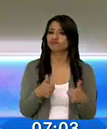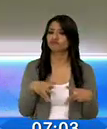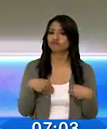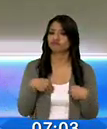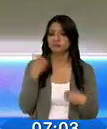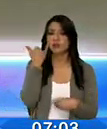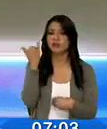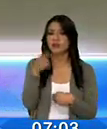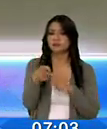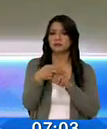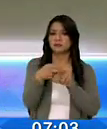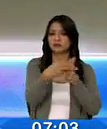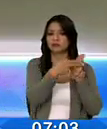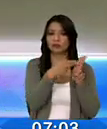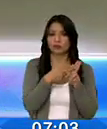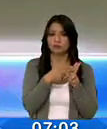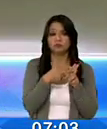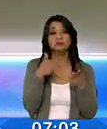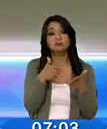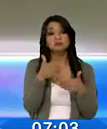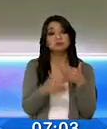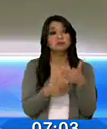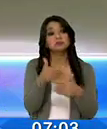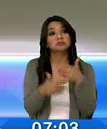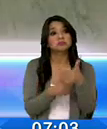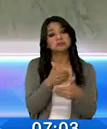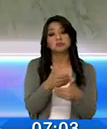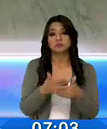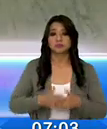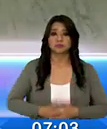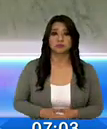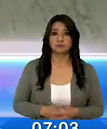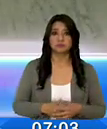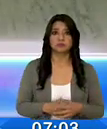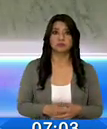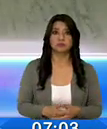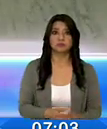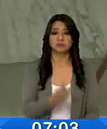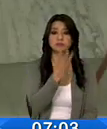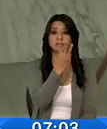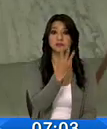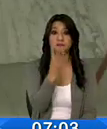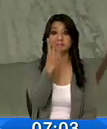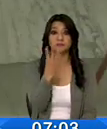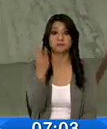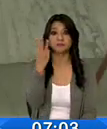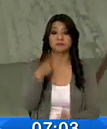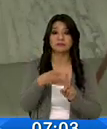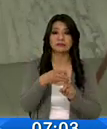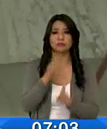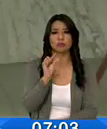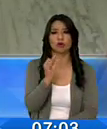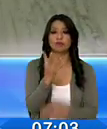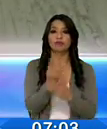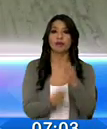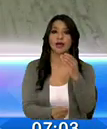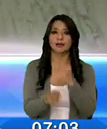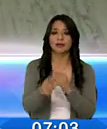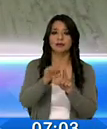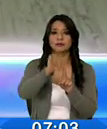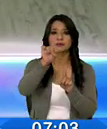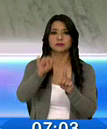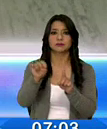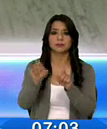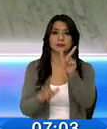este censo y está siguiendo muy de cerca la evolución del proceso. La página web está presentando fallas en el servidor y la